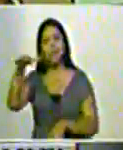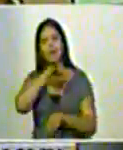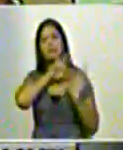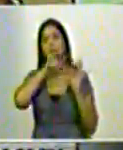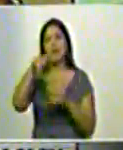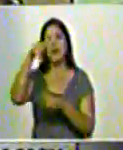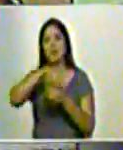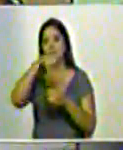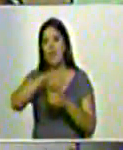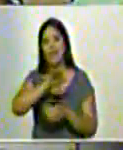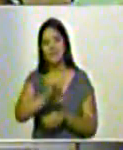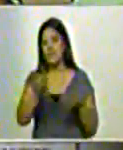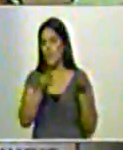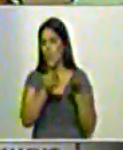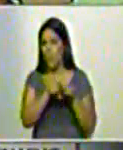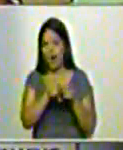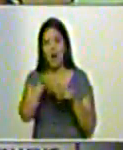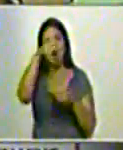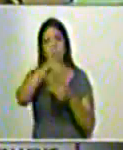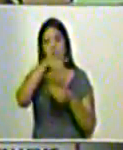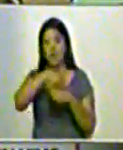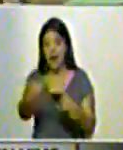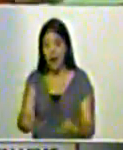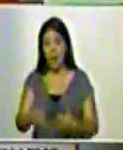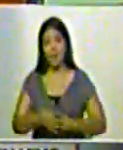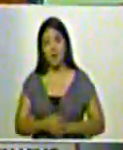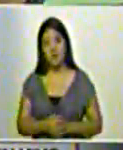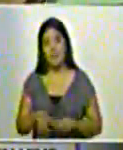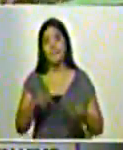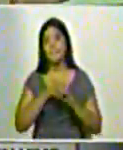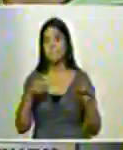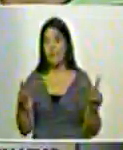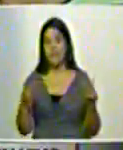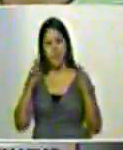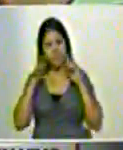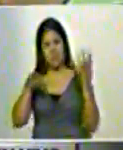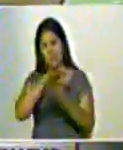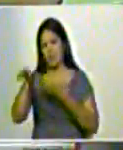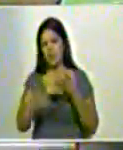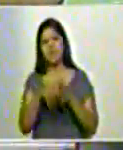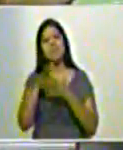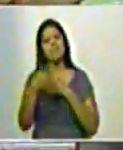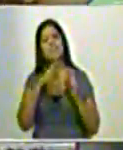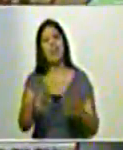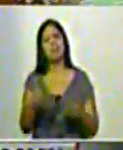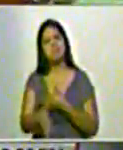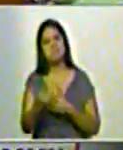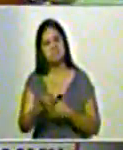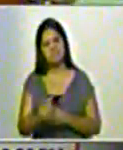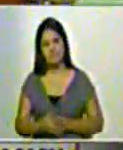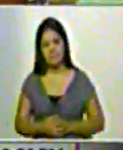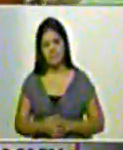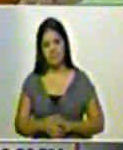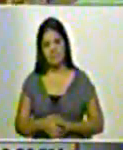diciembre tal cual como salió a votar ahora. Ahora, ante el desastre de ellos, ¿qué les queda? ¿Qué les queda,